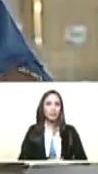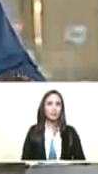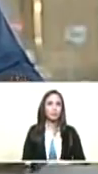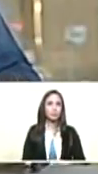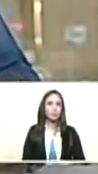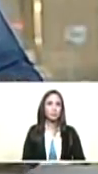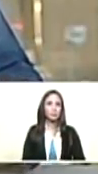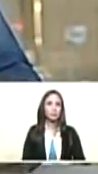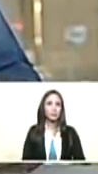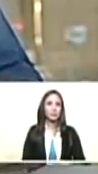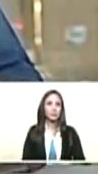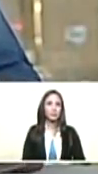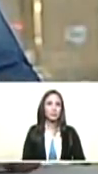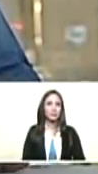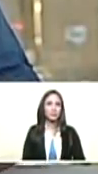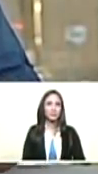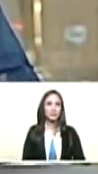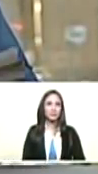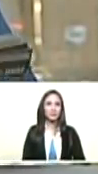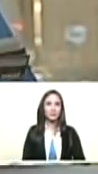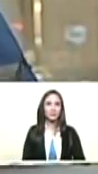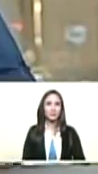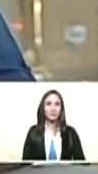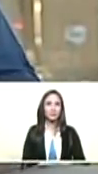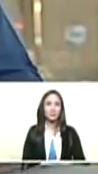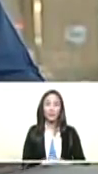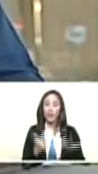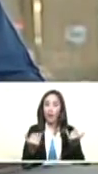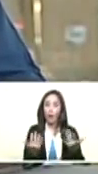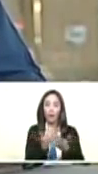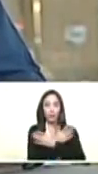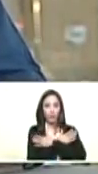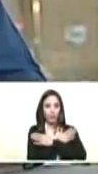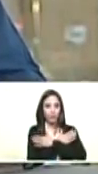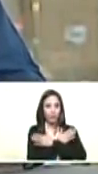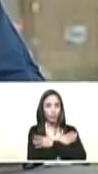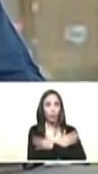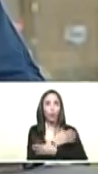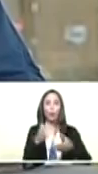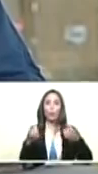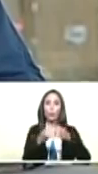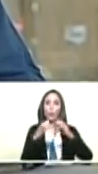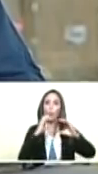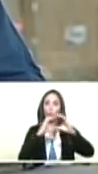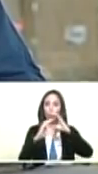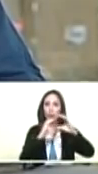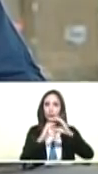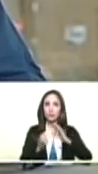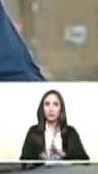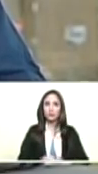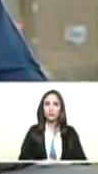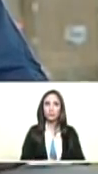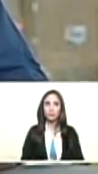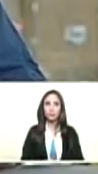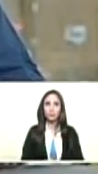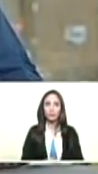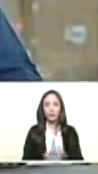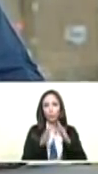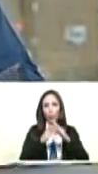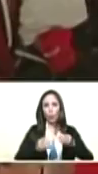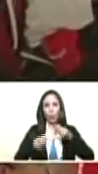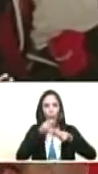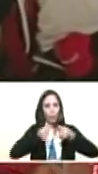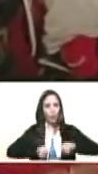de vida. Mira, quiero felicitar al equipo de comunicaciones y a los comunicadores populares de los CLAP, que